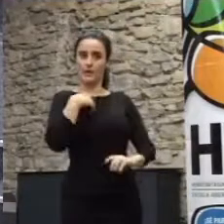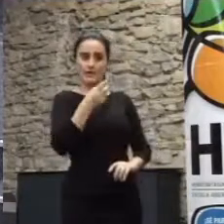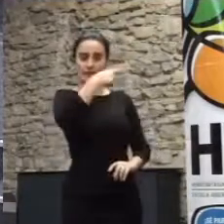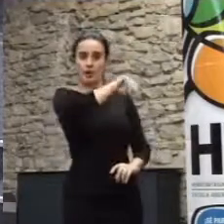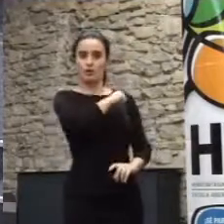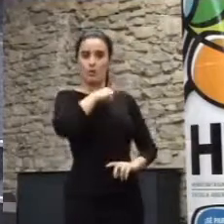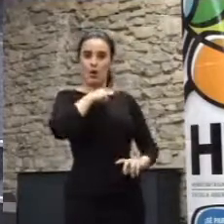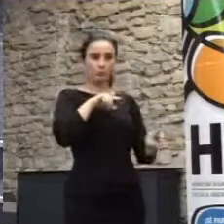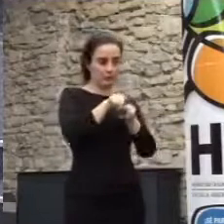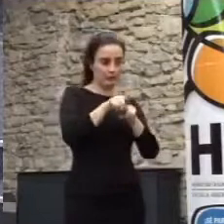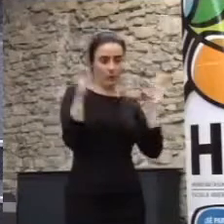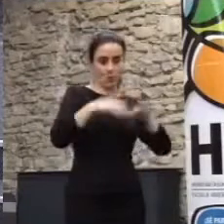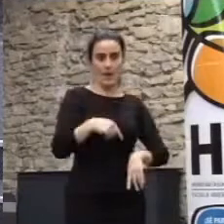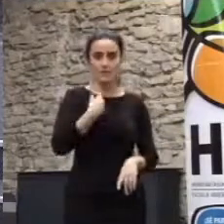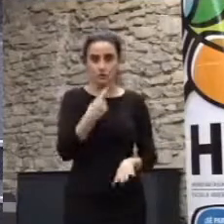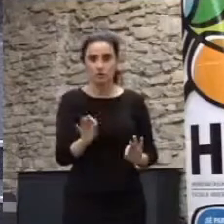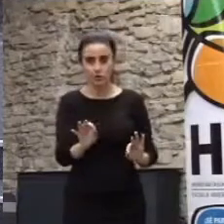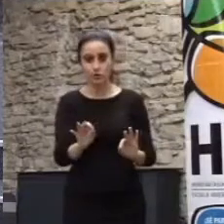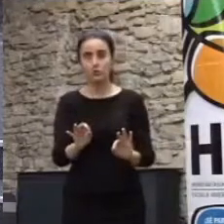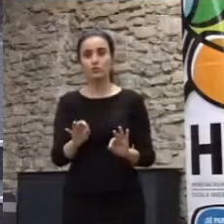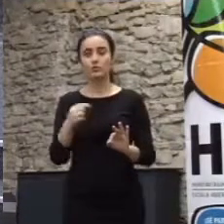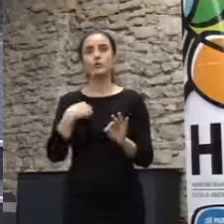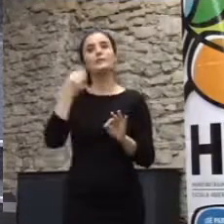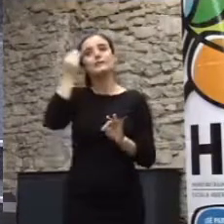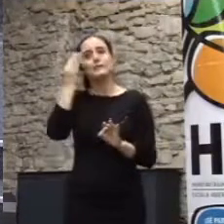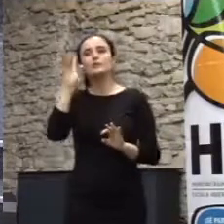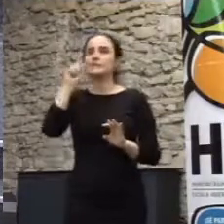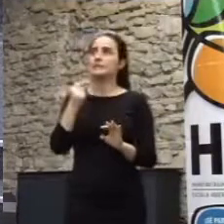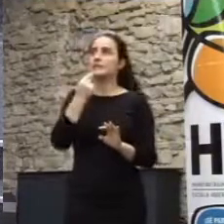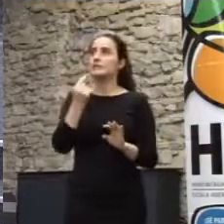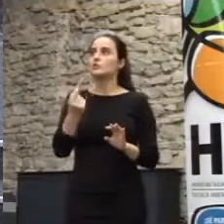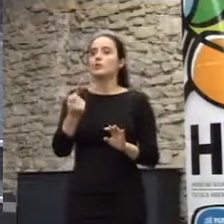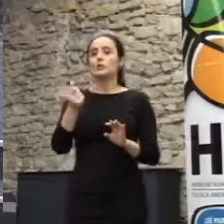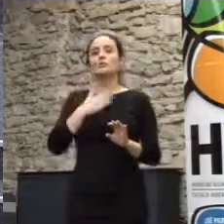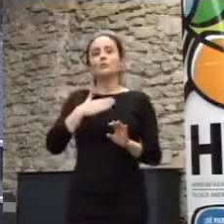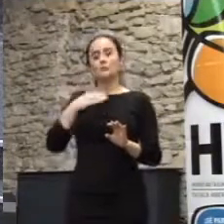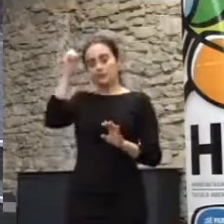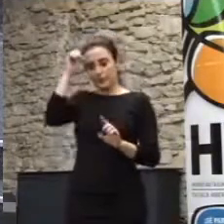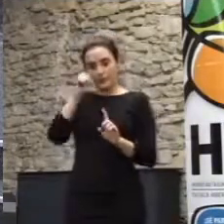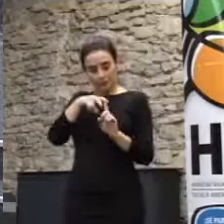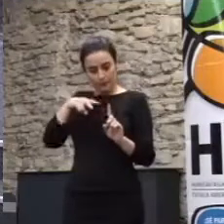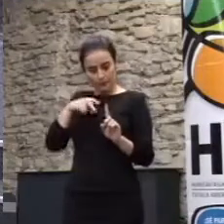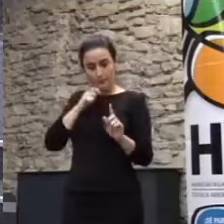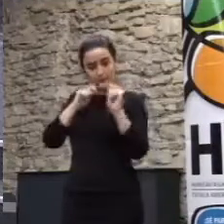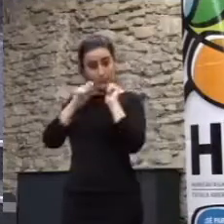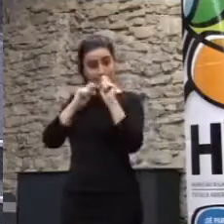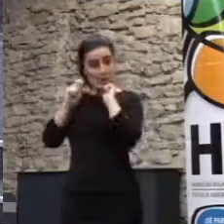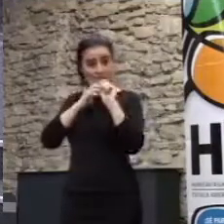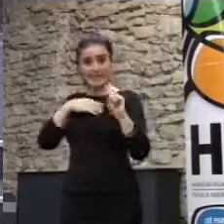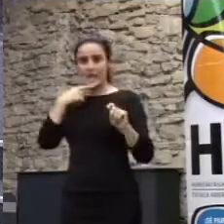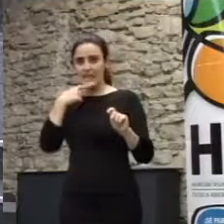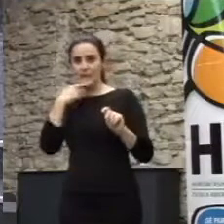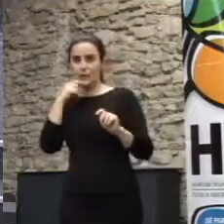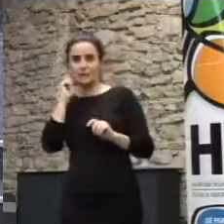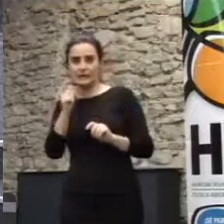autocrítica. Yo creo que y he dicho que se es un poco como periodista, siempre se le busca todo cinco patas al gato. A